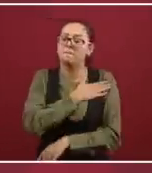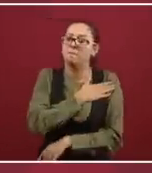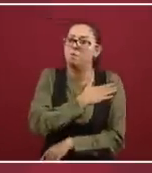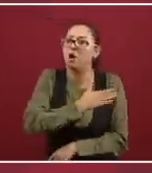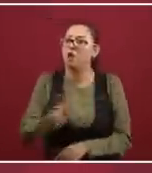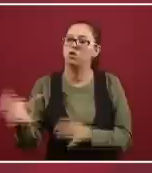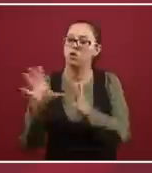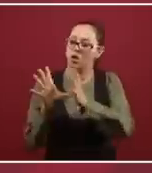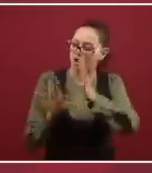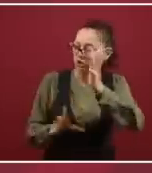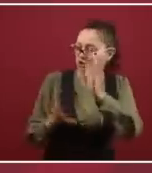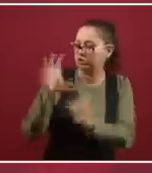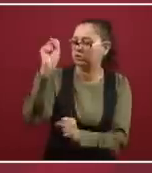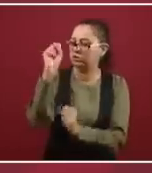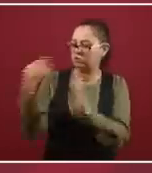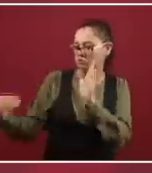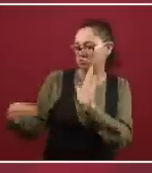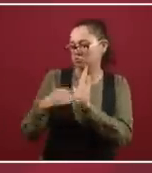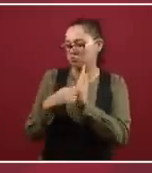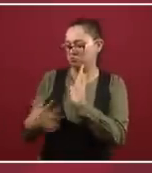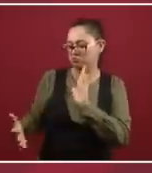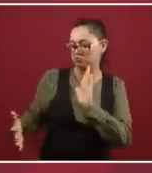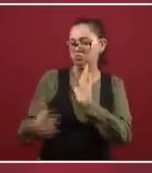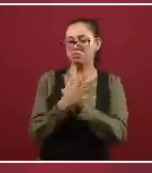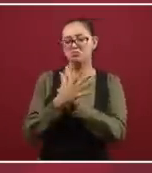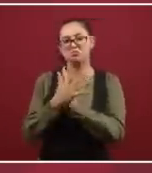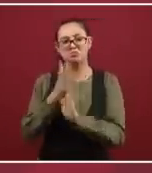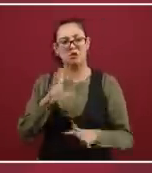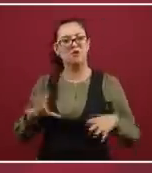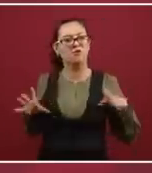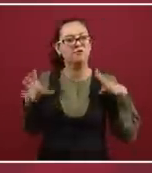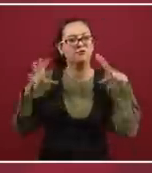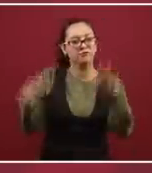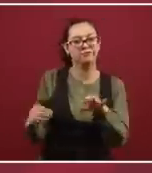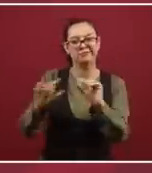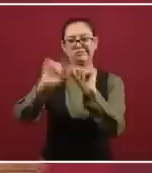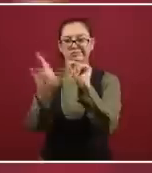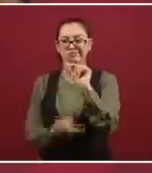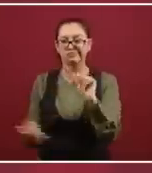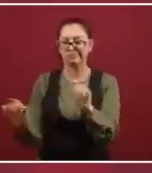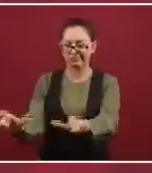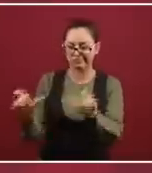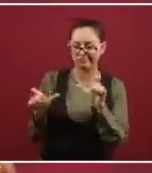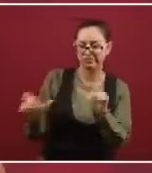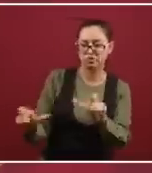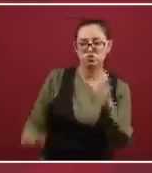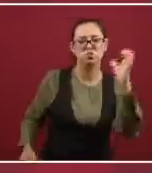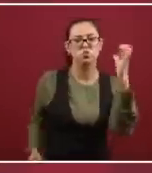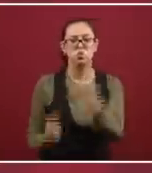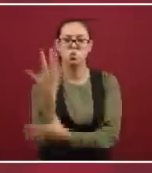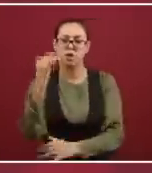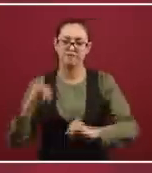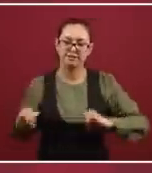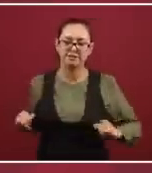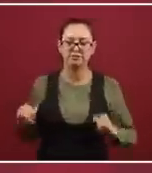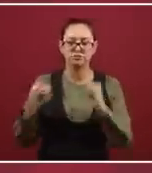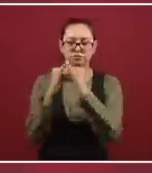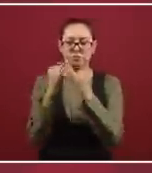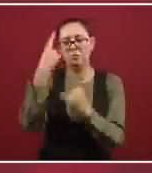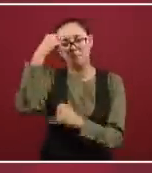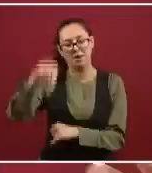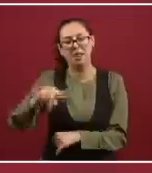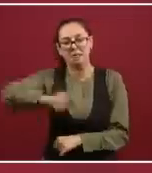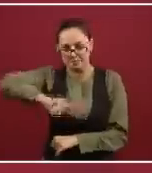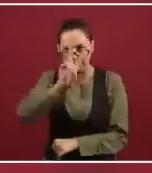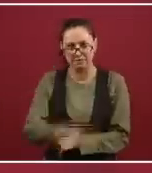para crear la Guardia Nacional, una institución nueva para proteger